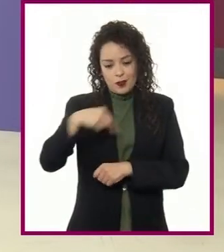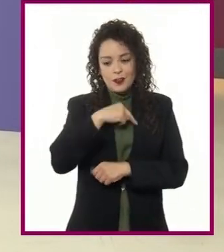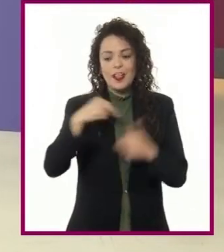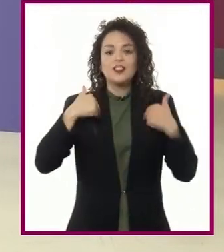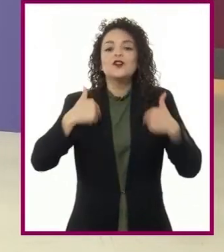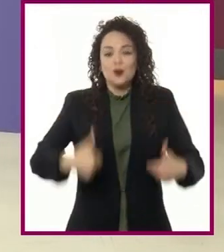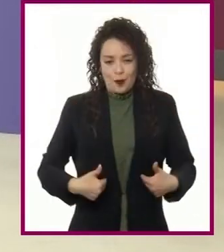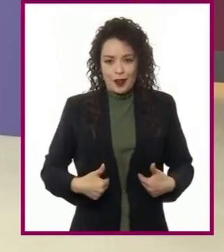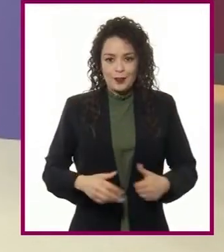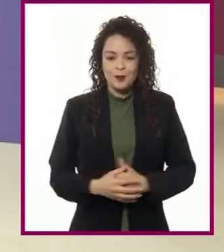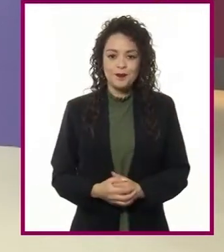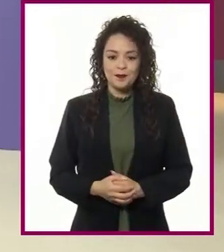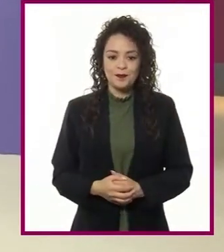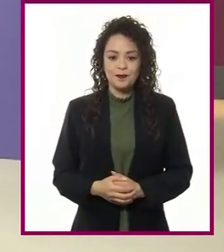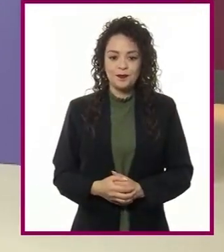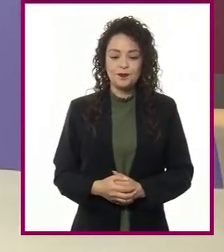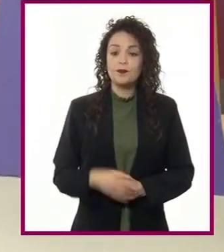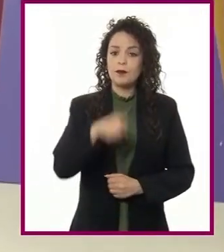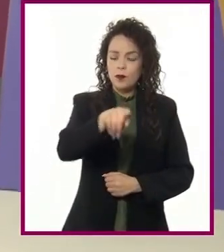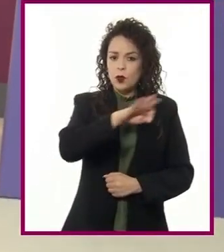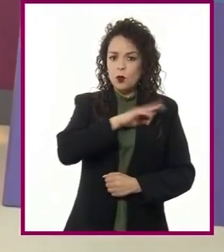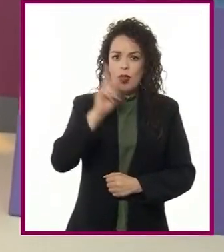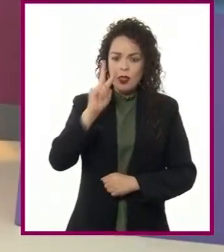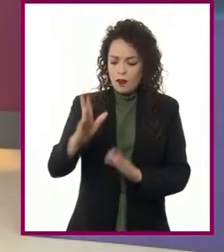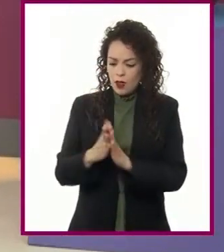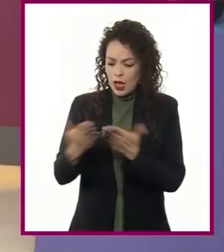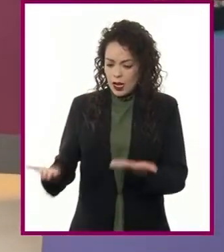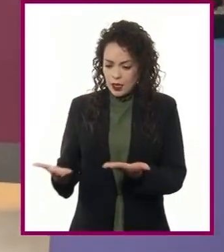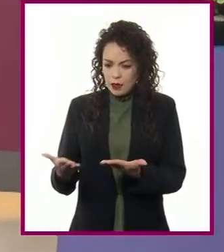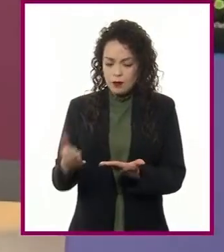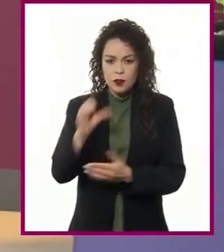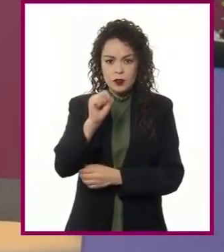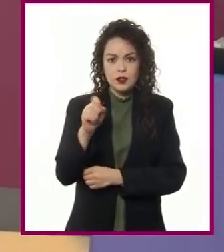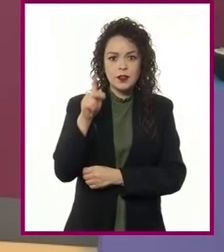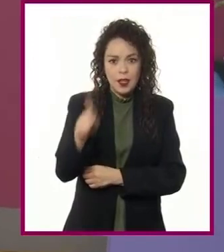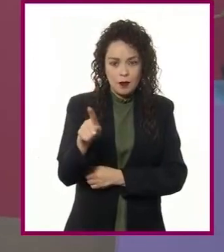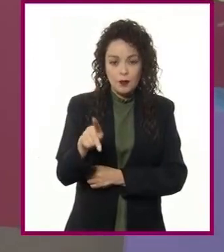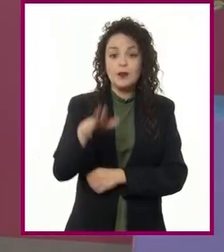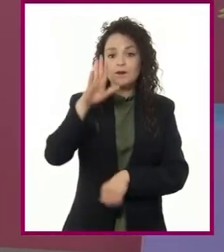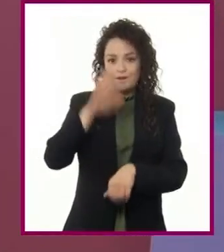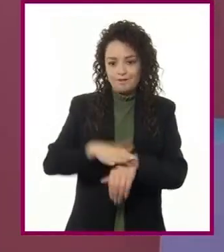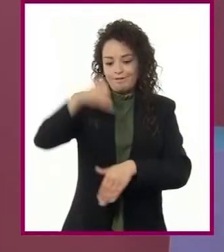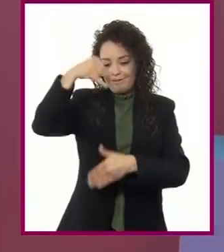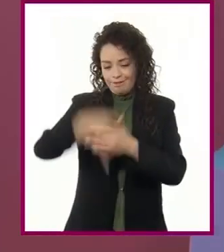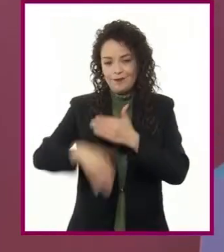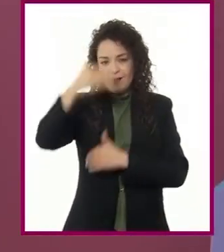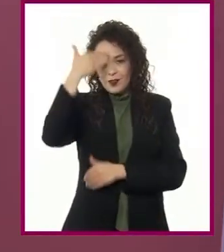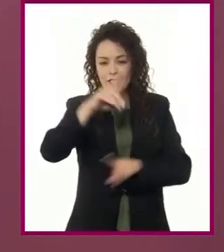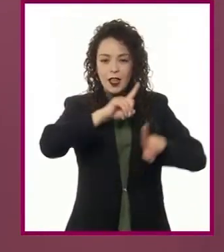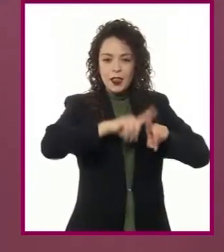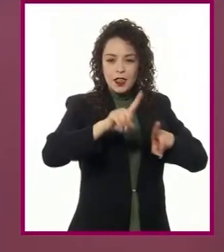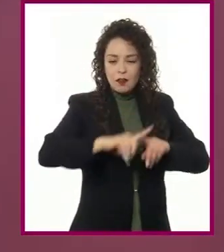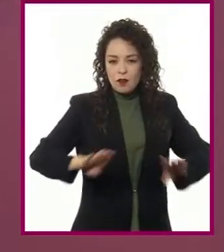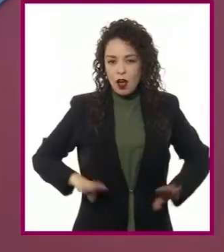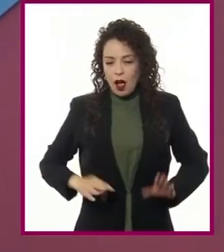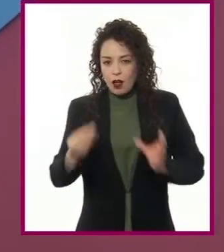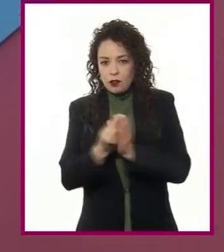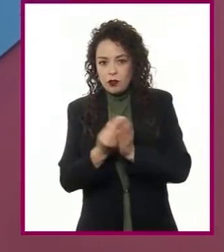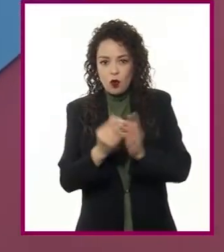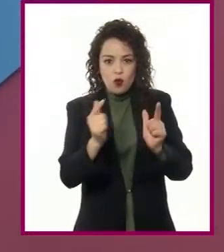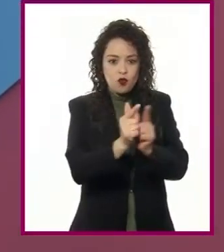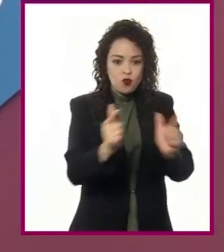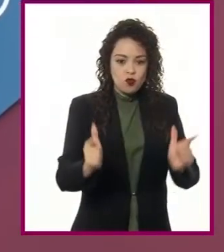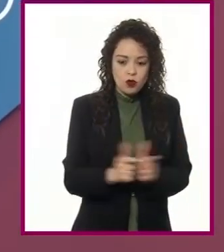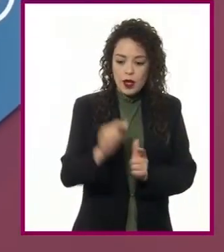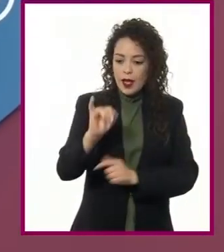Les invito a consultar su libro de texto de formación cívica y ética para saber más acerca de los diferentes tipos de grupos